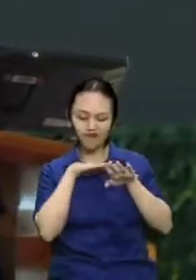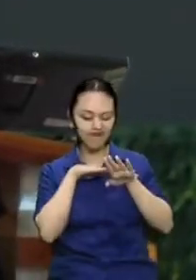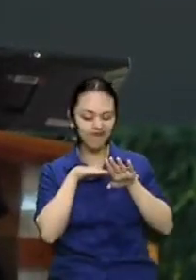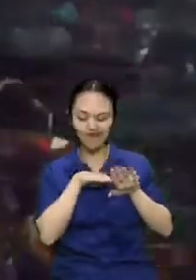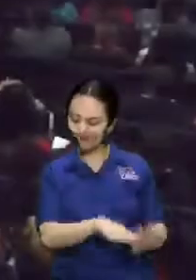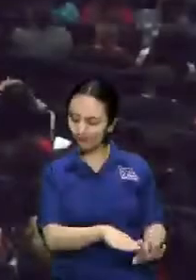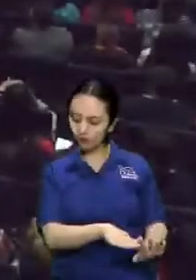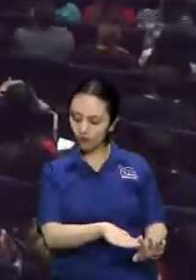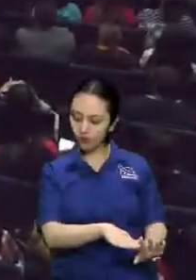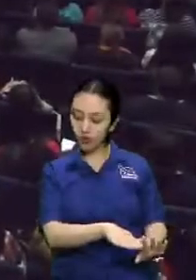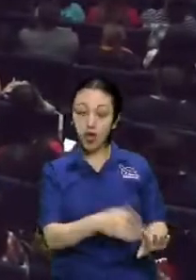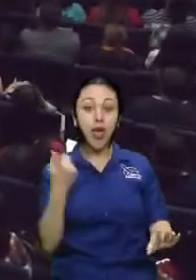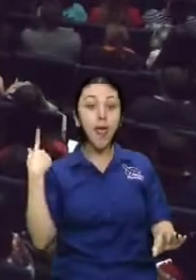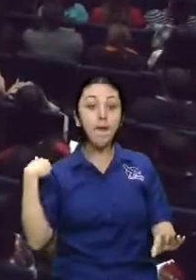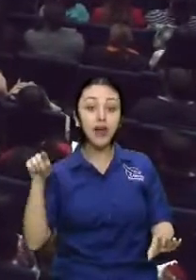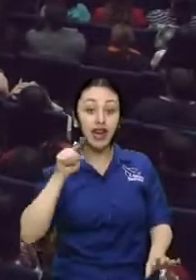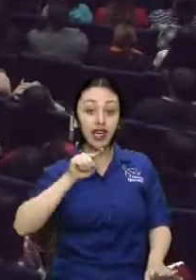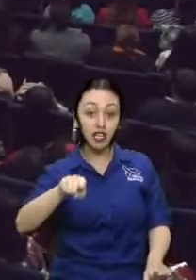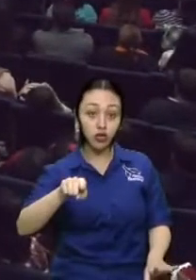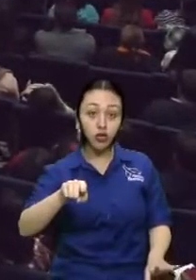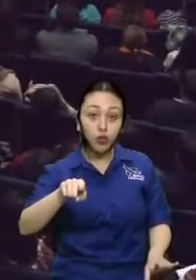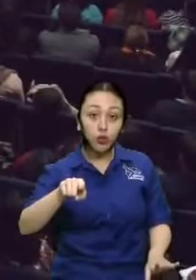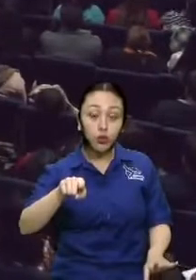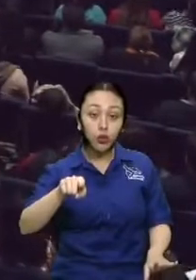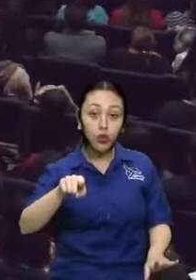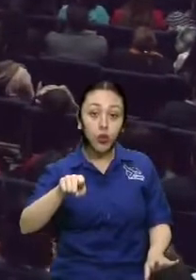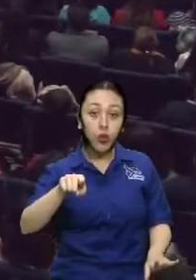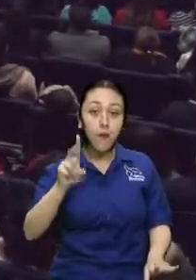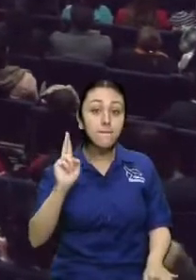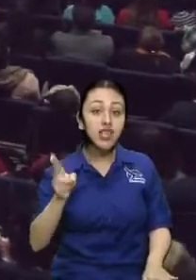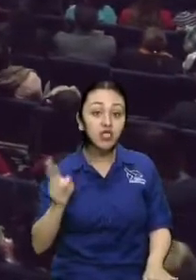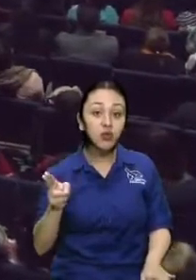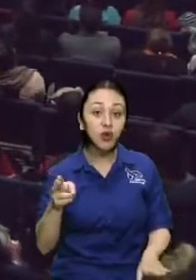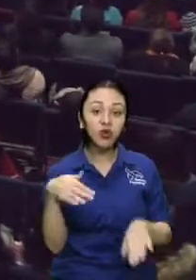y te desprecian para que tú te logres despreciar.